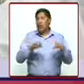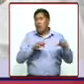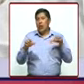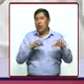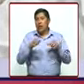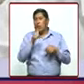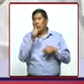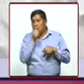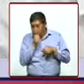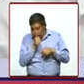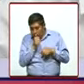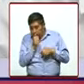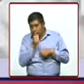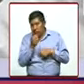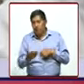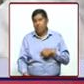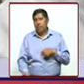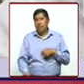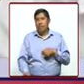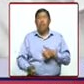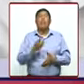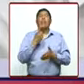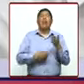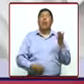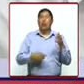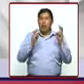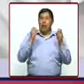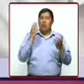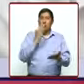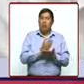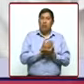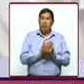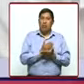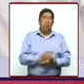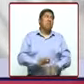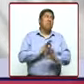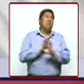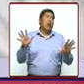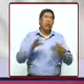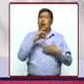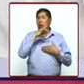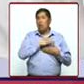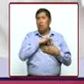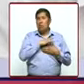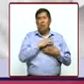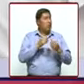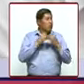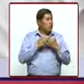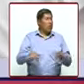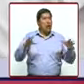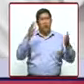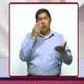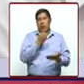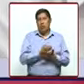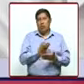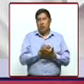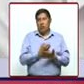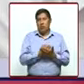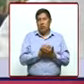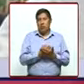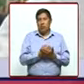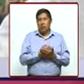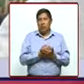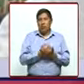cuatro paredes. ¿Qué se consiguió con este paro? Absolutamente nada, más que pérdidas económicas, como